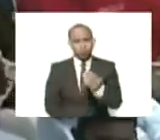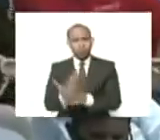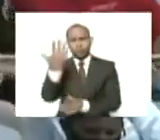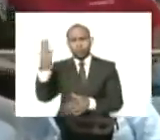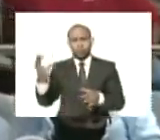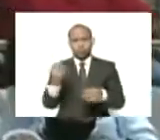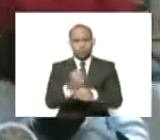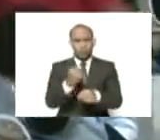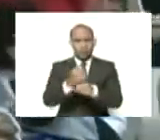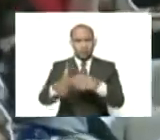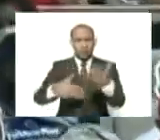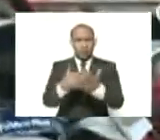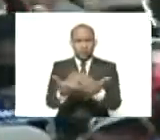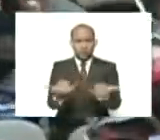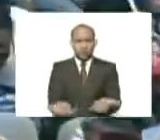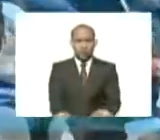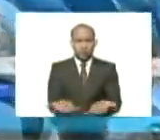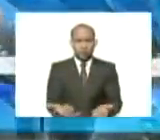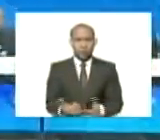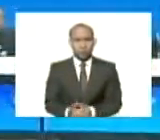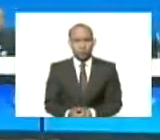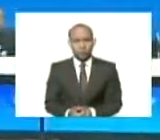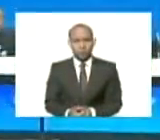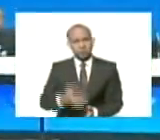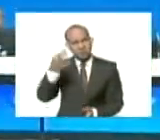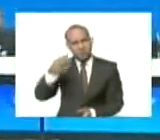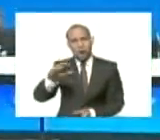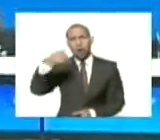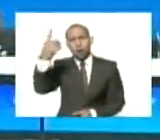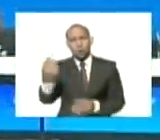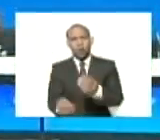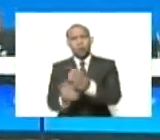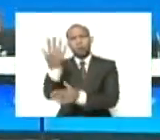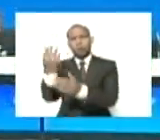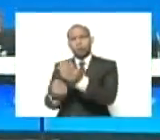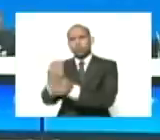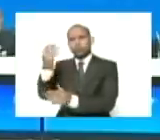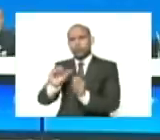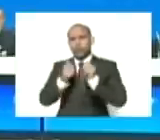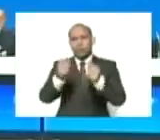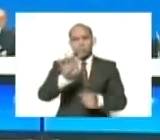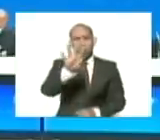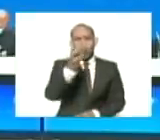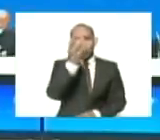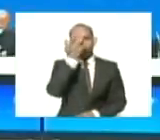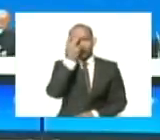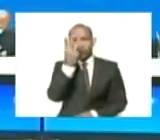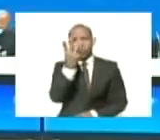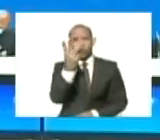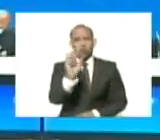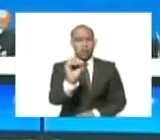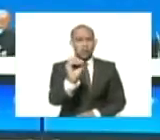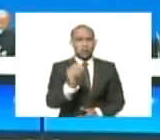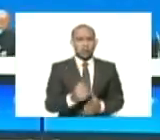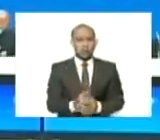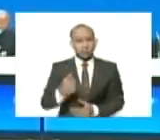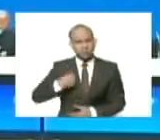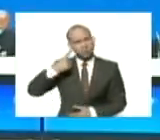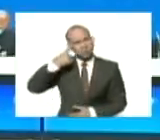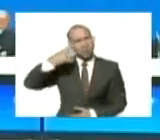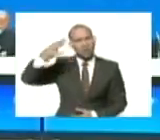articulado hasta hoy. Seguro surgirán más. Arrancamos el 4 de febrero con 30. Estoy seguro